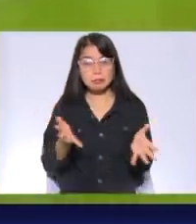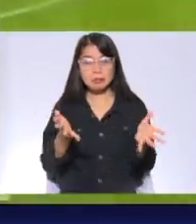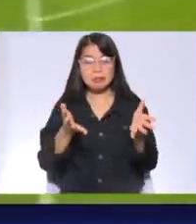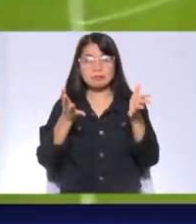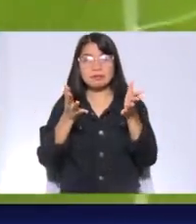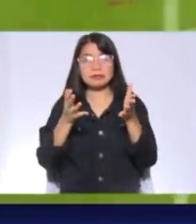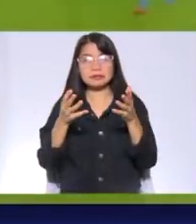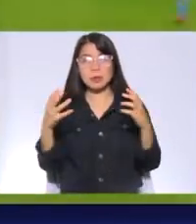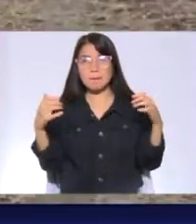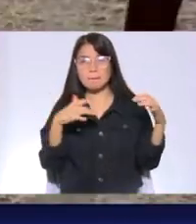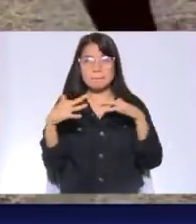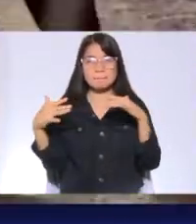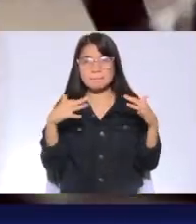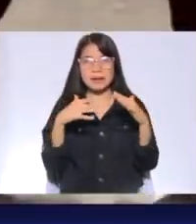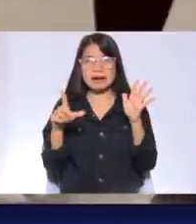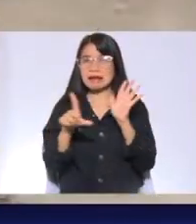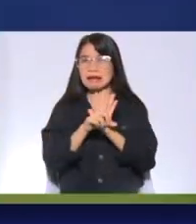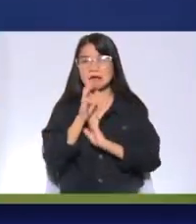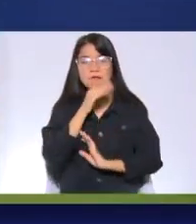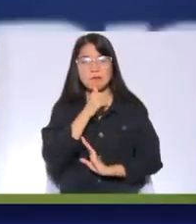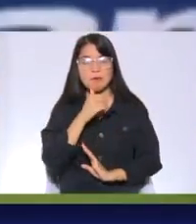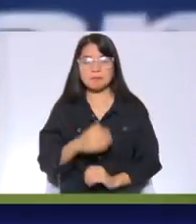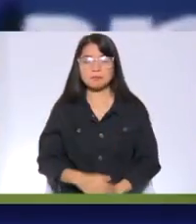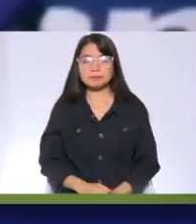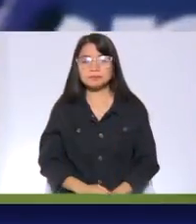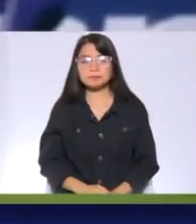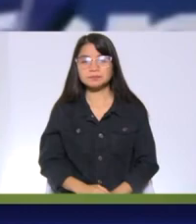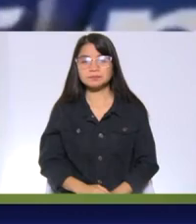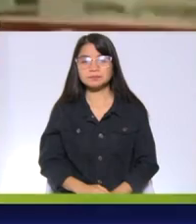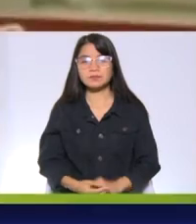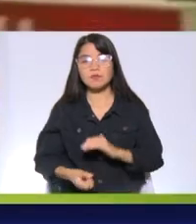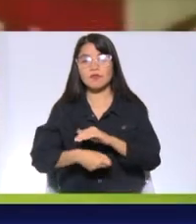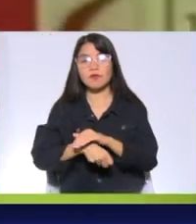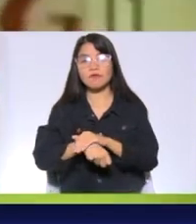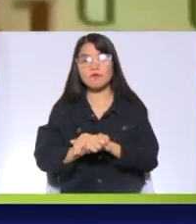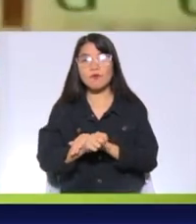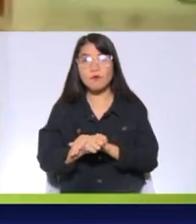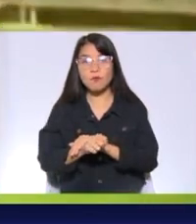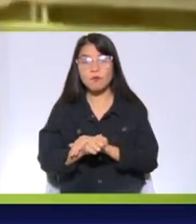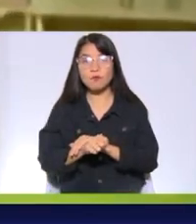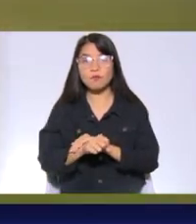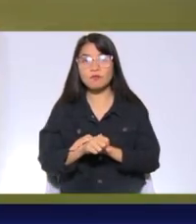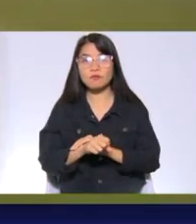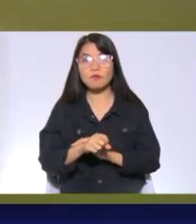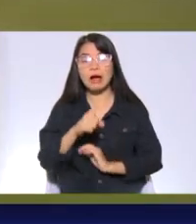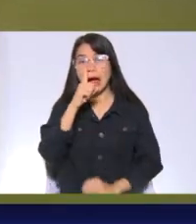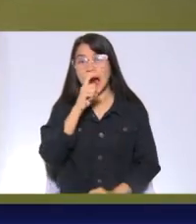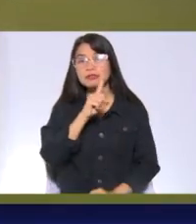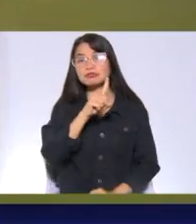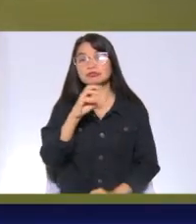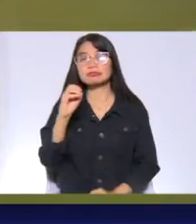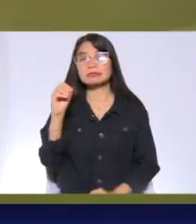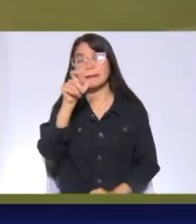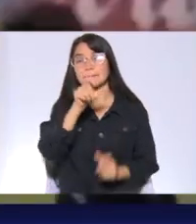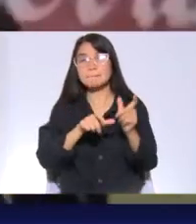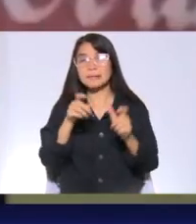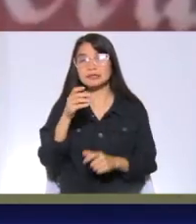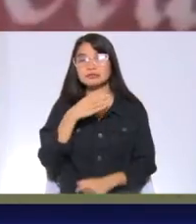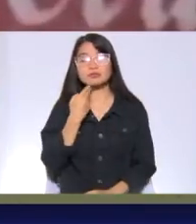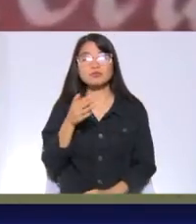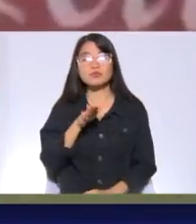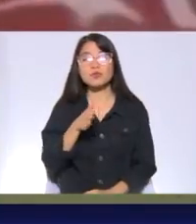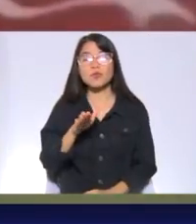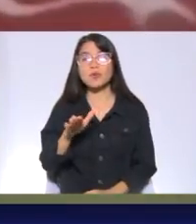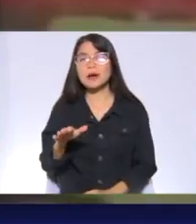Fútbol. Al año mueren más de 100 personas en la práctica del deporte rey. Paradas cardíacas o golpes en la cabeza son las causas más